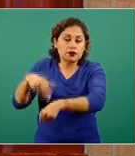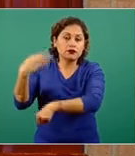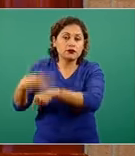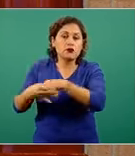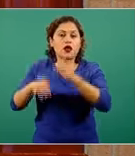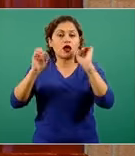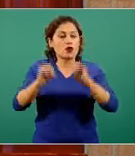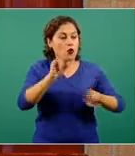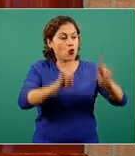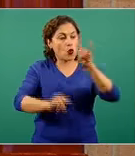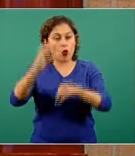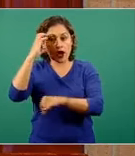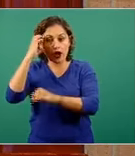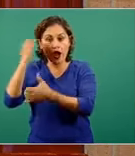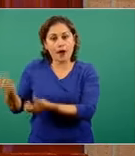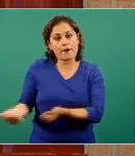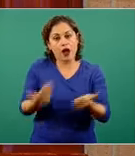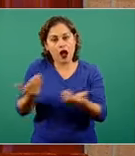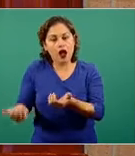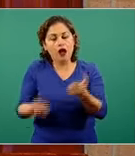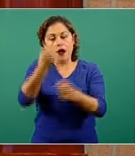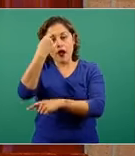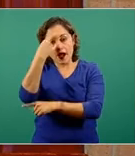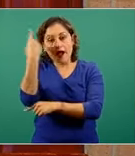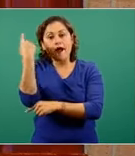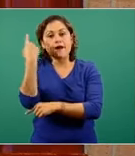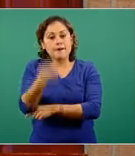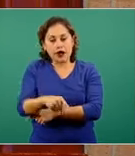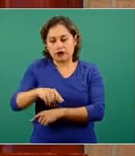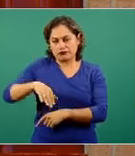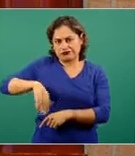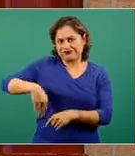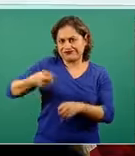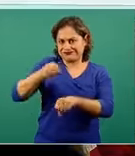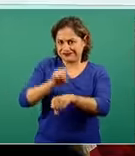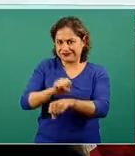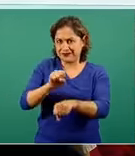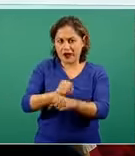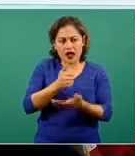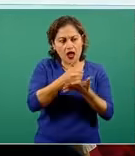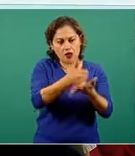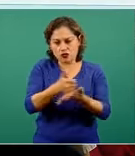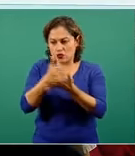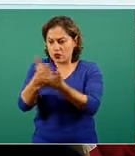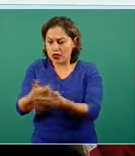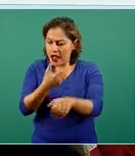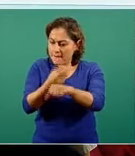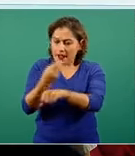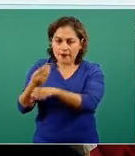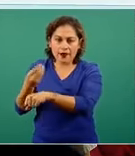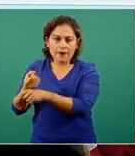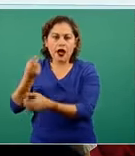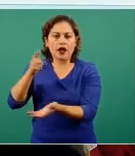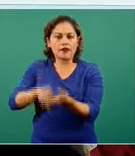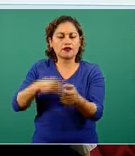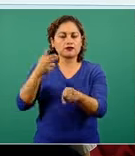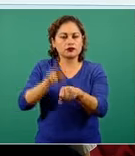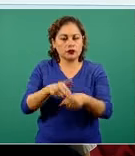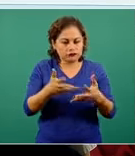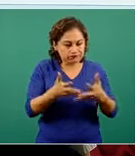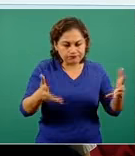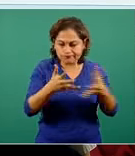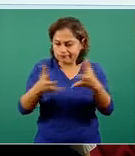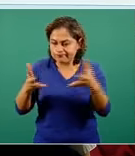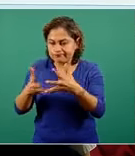de ellas de hecho han estado en las últimas semanas realizando esta actividad pues de manera no solamente muy intensa sino también